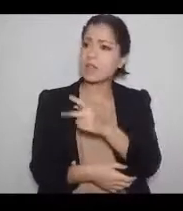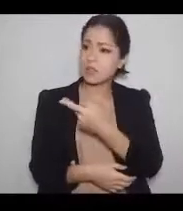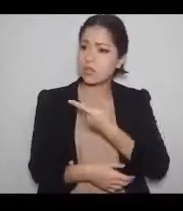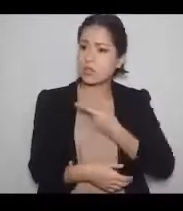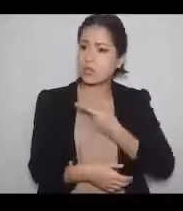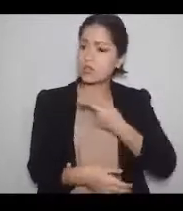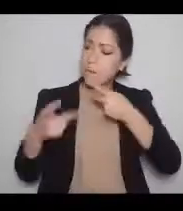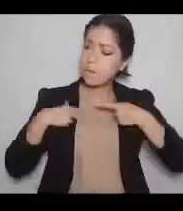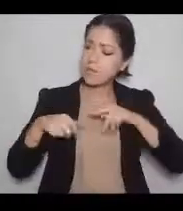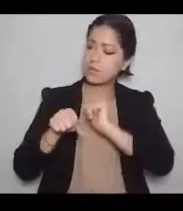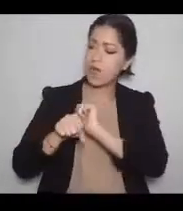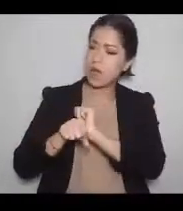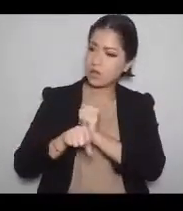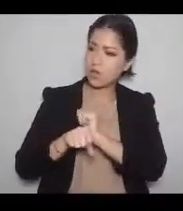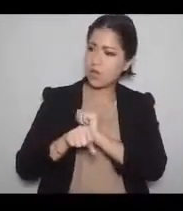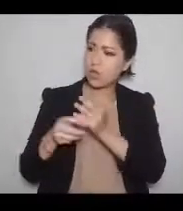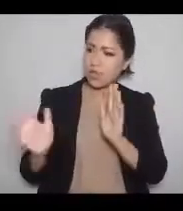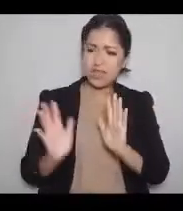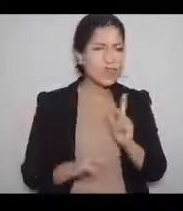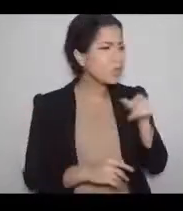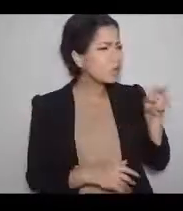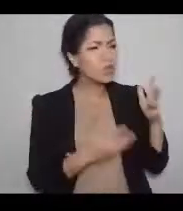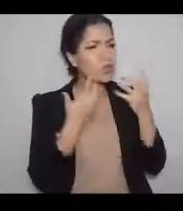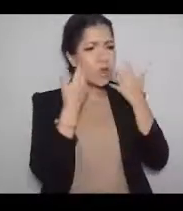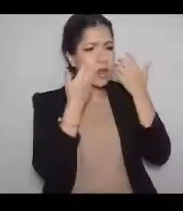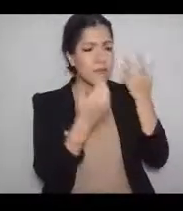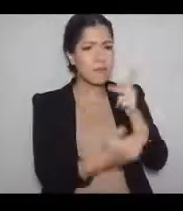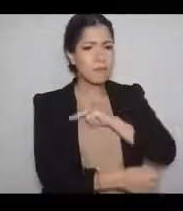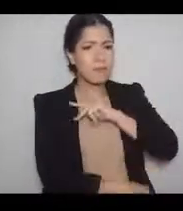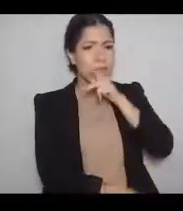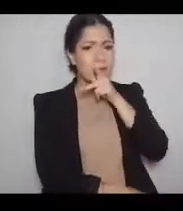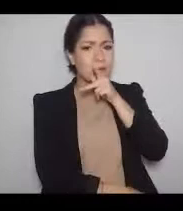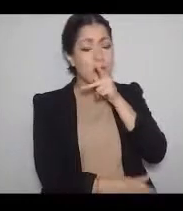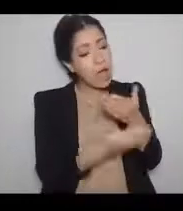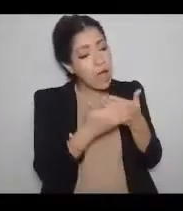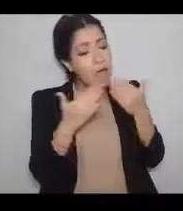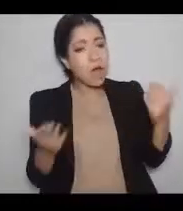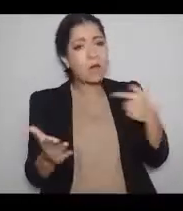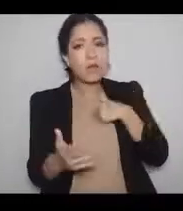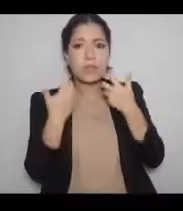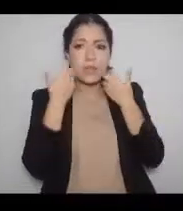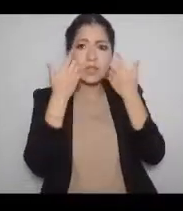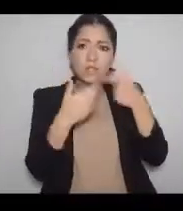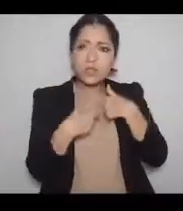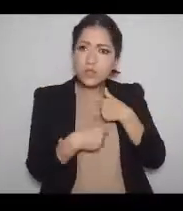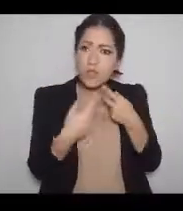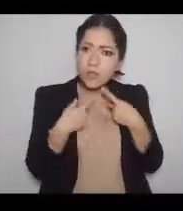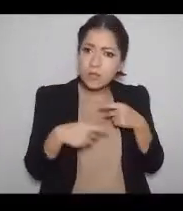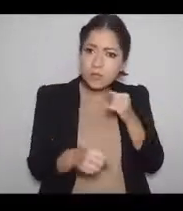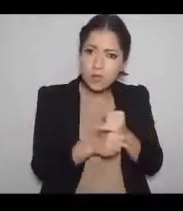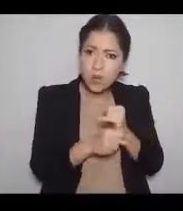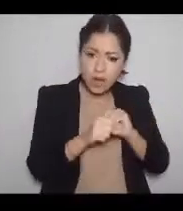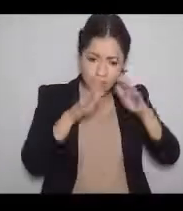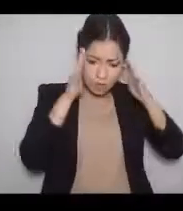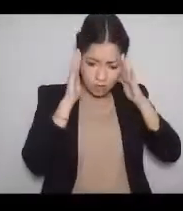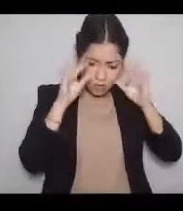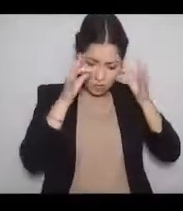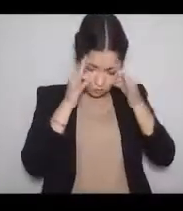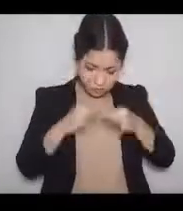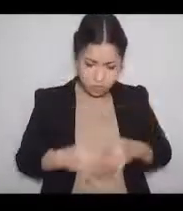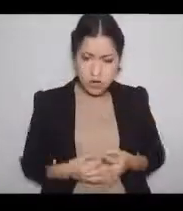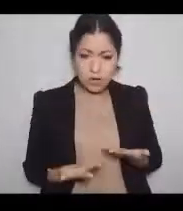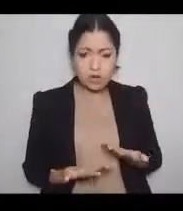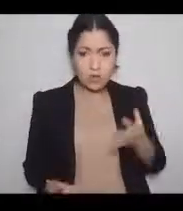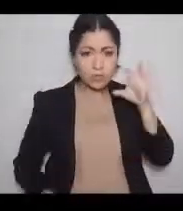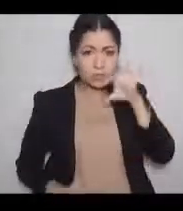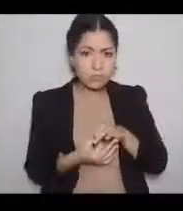¡Puta madre! ¿Por qué no quisiste ser mi padre? Tal vez lo fui. ¿Qué? No me mires